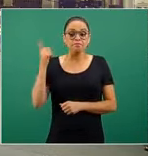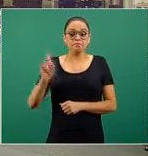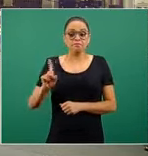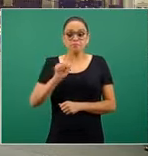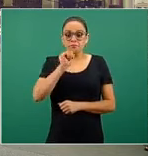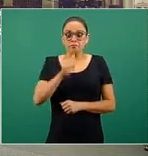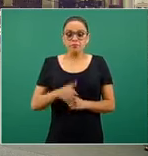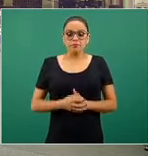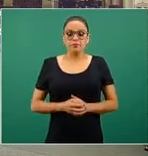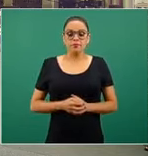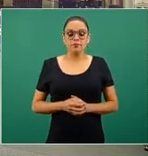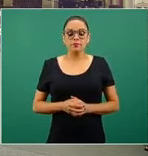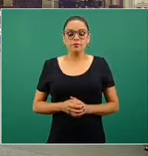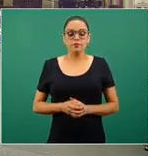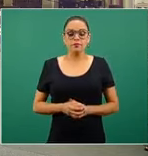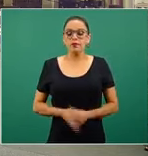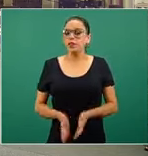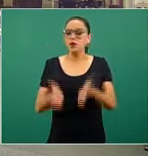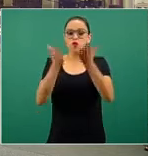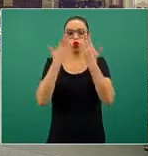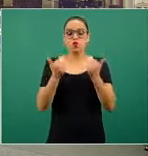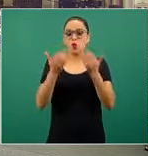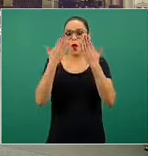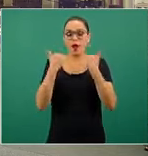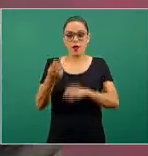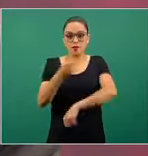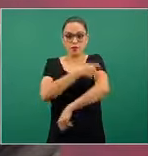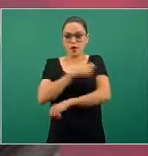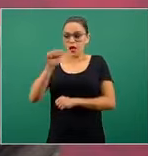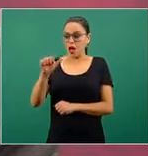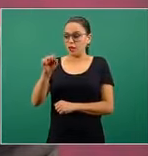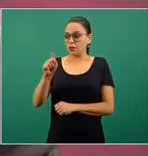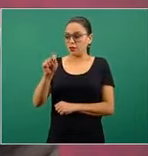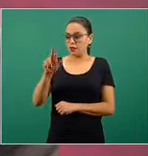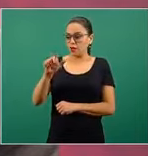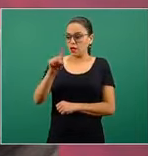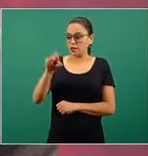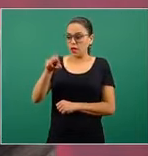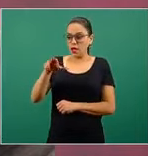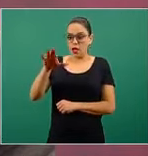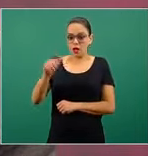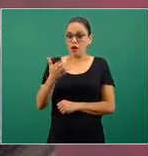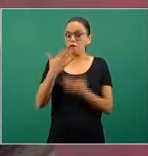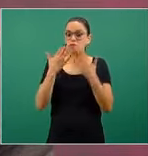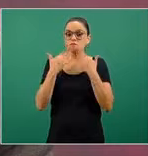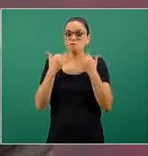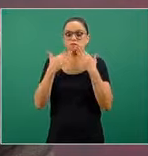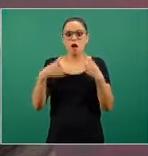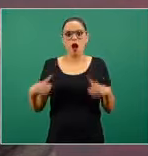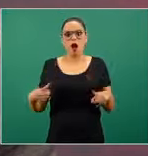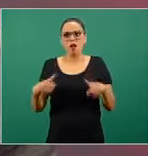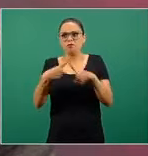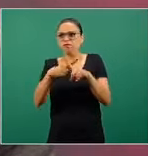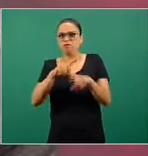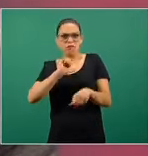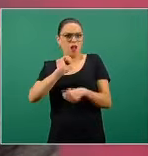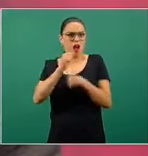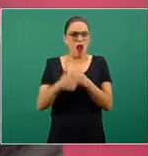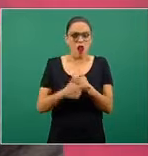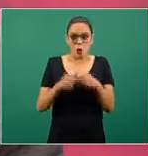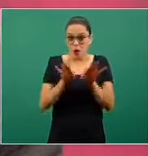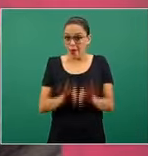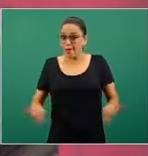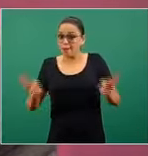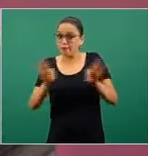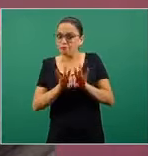No hay, la vacuna de AstraZeneca hasta el momento no ha registrado ningún evento de importancia. Se estarán,